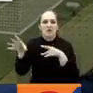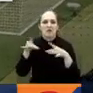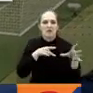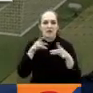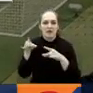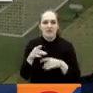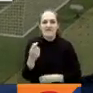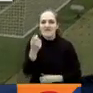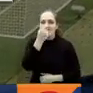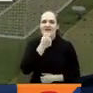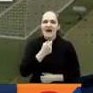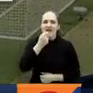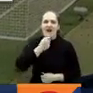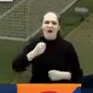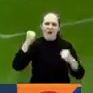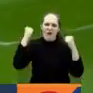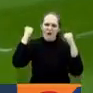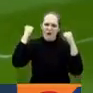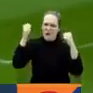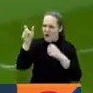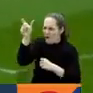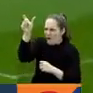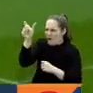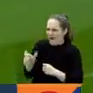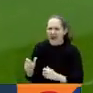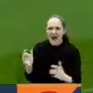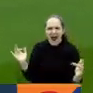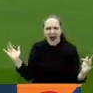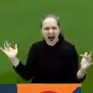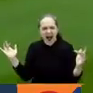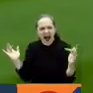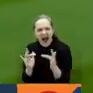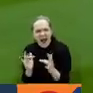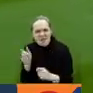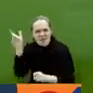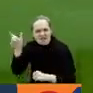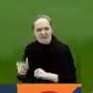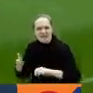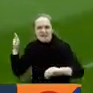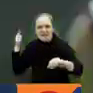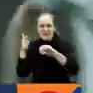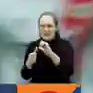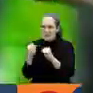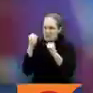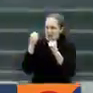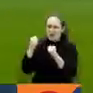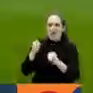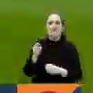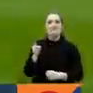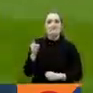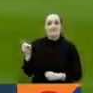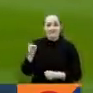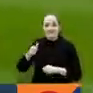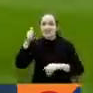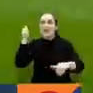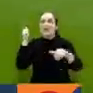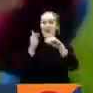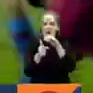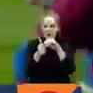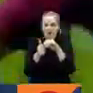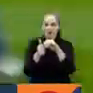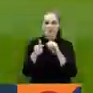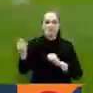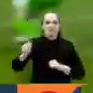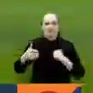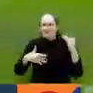Falcao es el amo. Una jugada muy suya fue la clave de la victoria frente al Barcelona y el motivo del júbilo